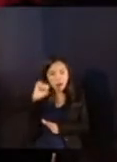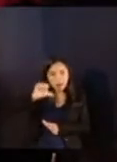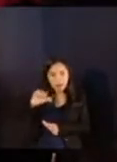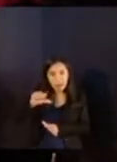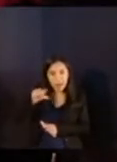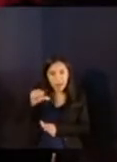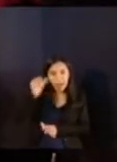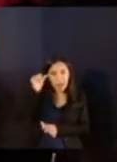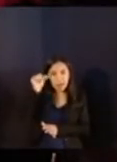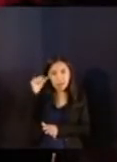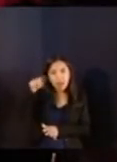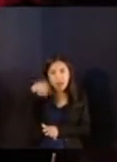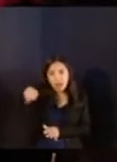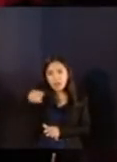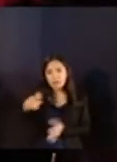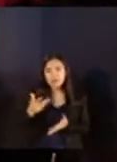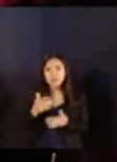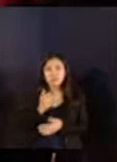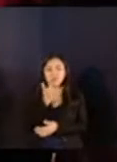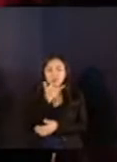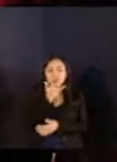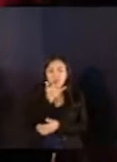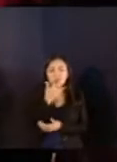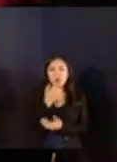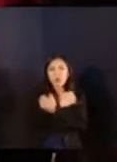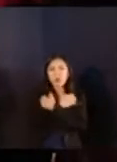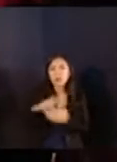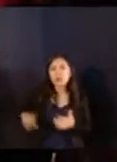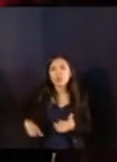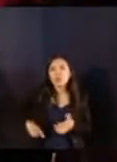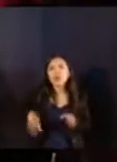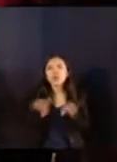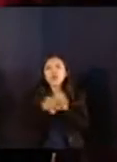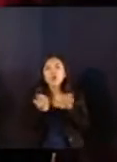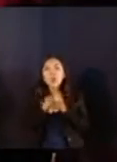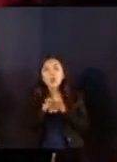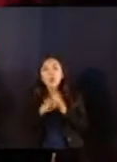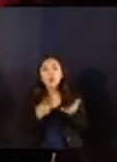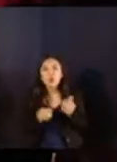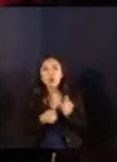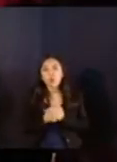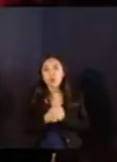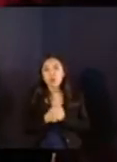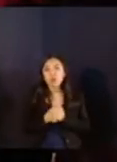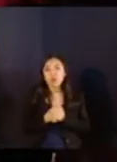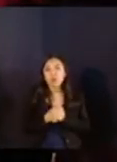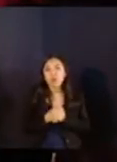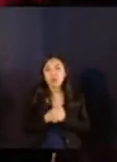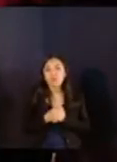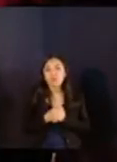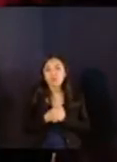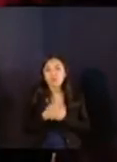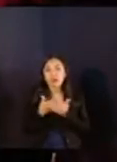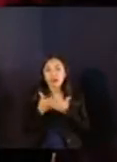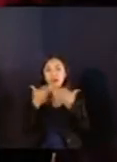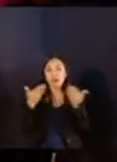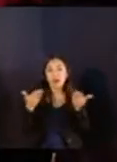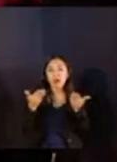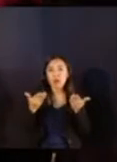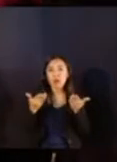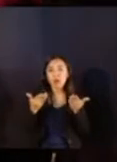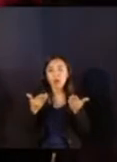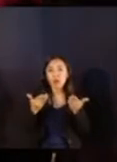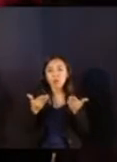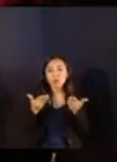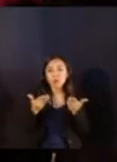pública ante el embate, perdón por la palabra, no encuentro otra mejor que neoliberal, ¿no? Ante la desmantelación de la educación pública. Y sobre